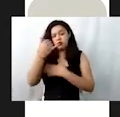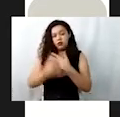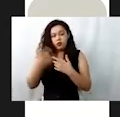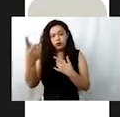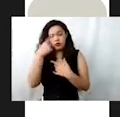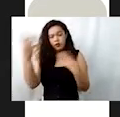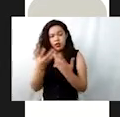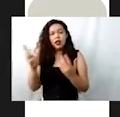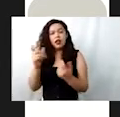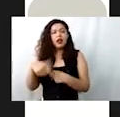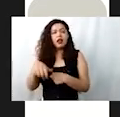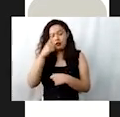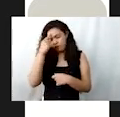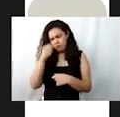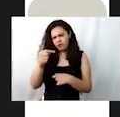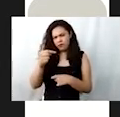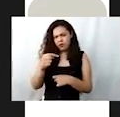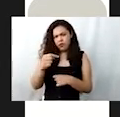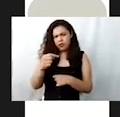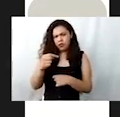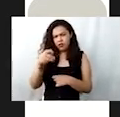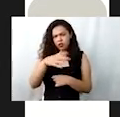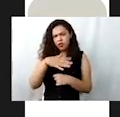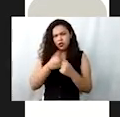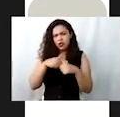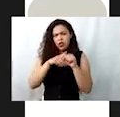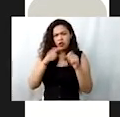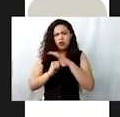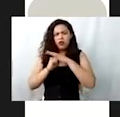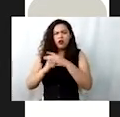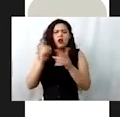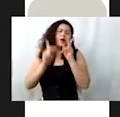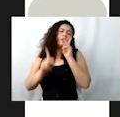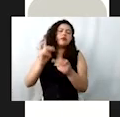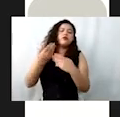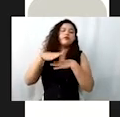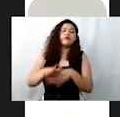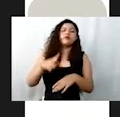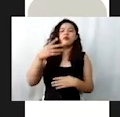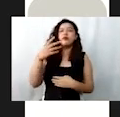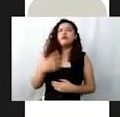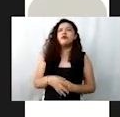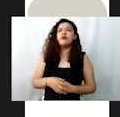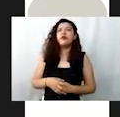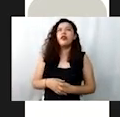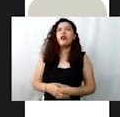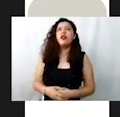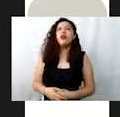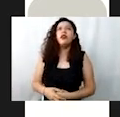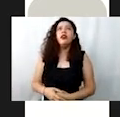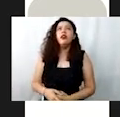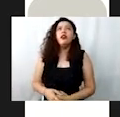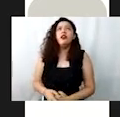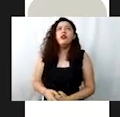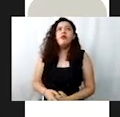con lo que dicen los Objetivos de Desarrollo Sostenible. Cuéntanos un poquito acerca de si realmente se están implementando